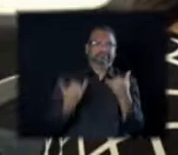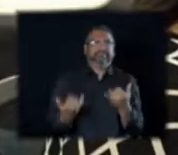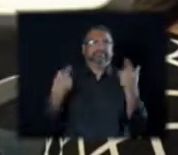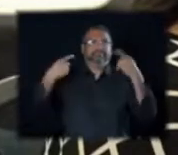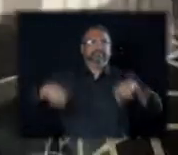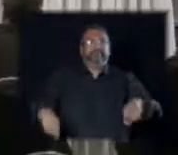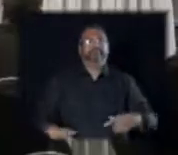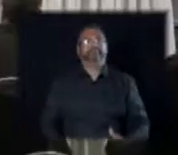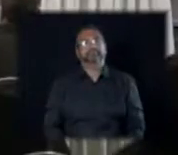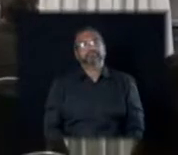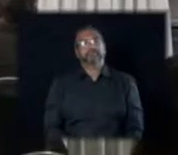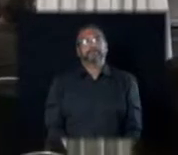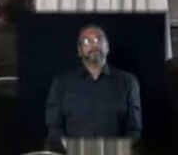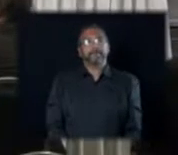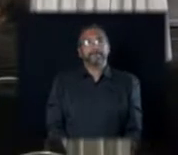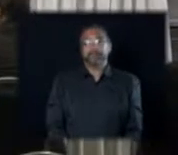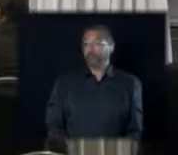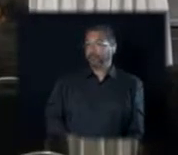que nos encontramos hoy.